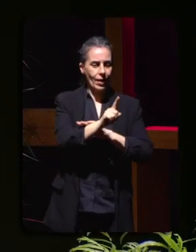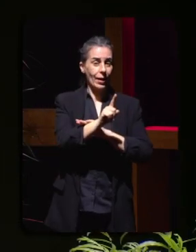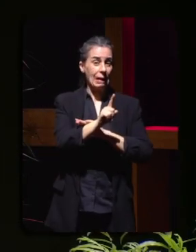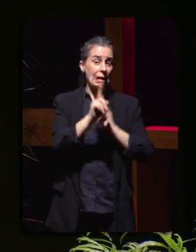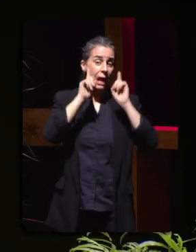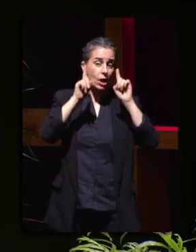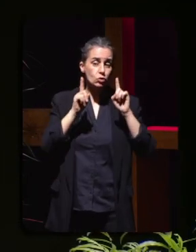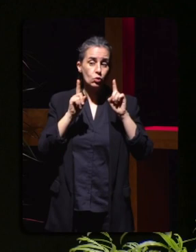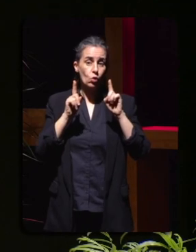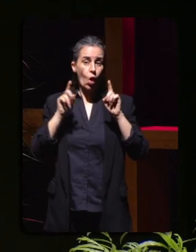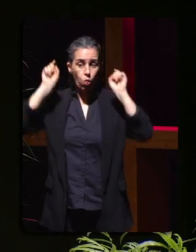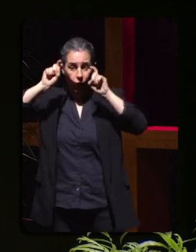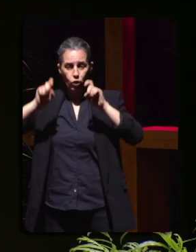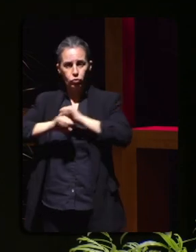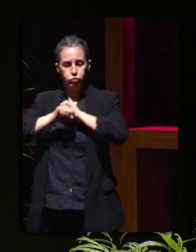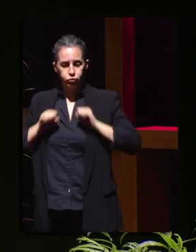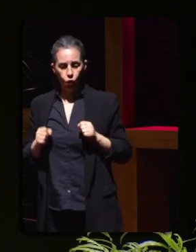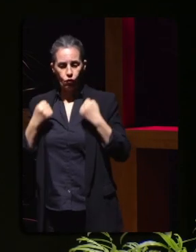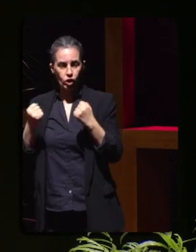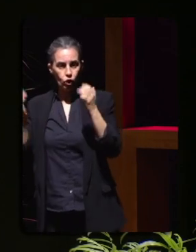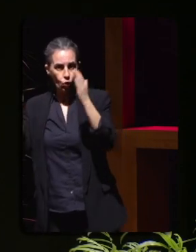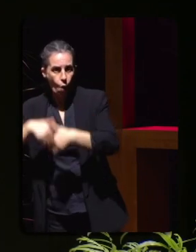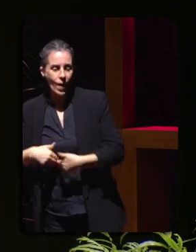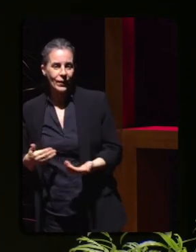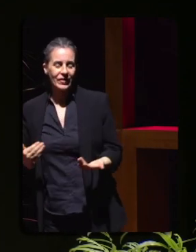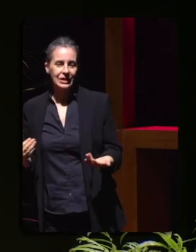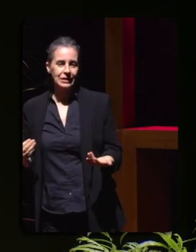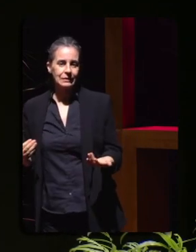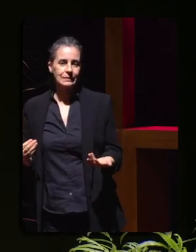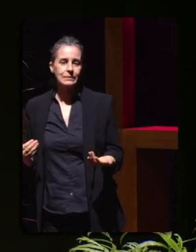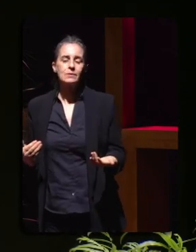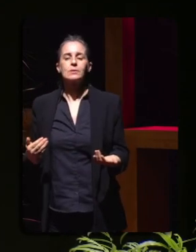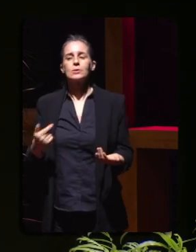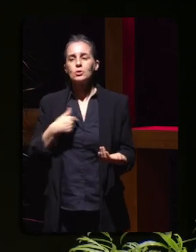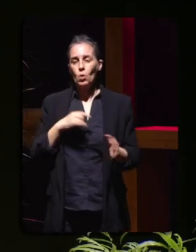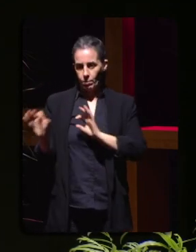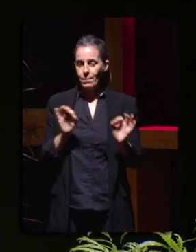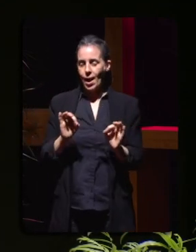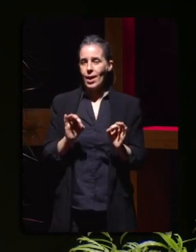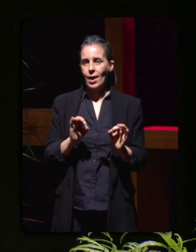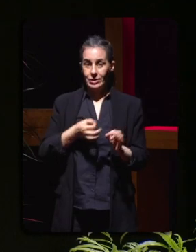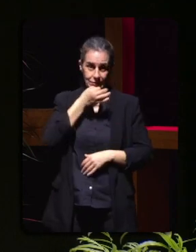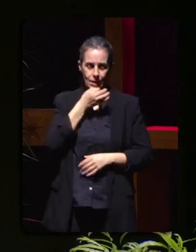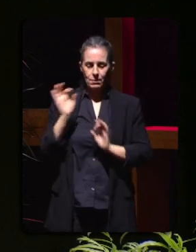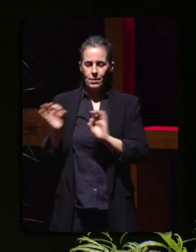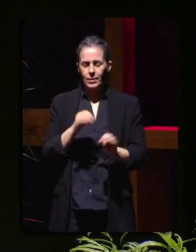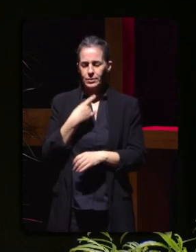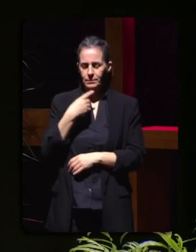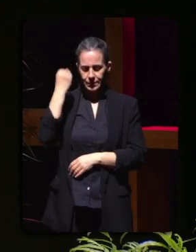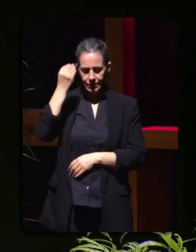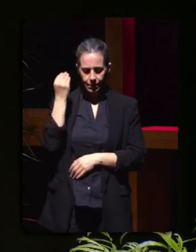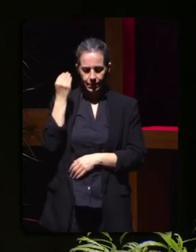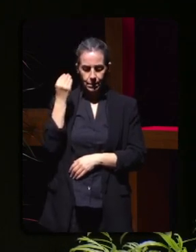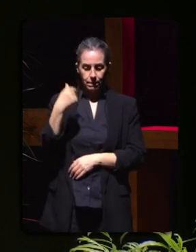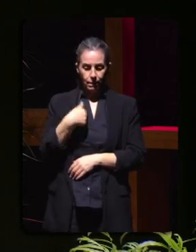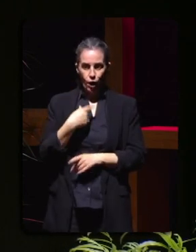sólida y decente para los niños Pues es que yo preparaba esto y decía yo no quiero que nada de lo que diga nunca